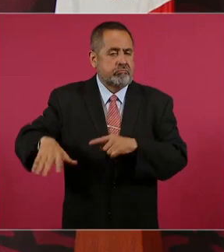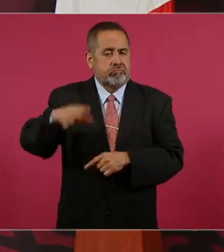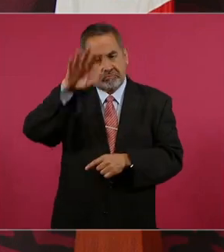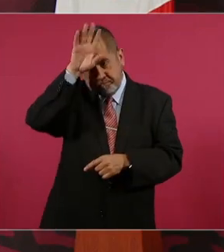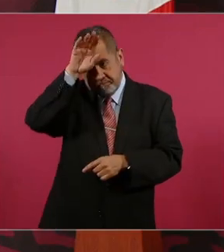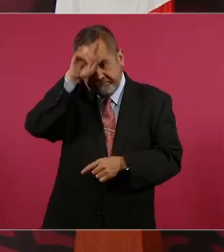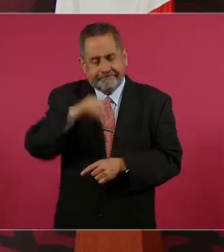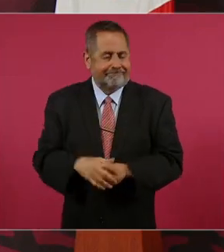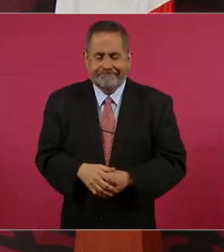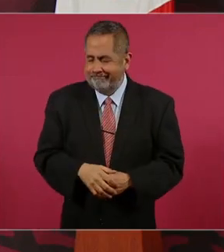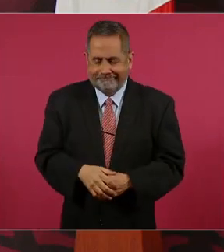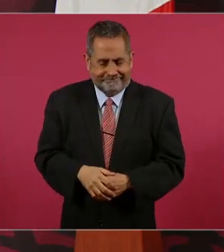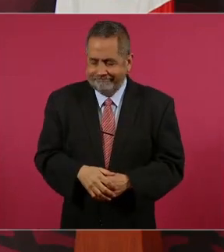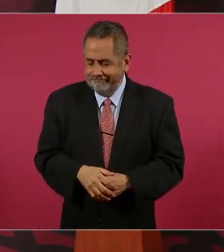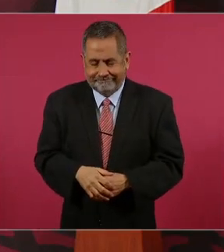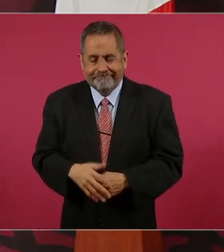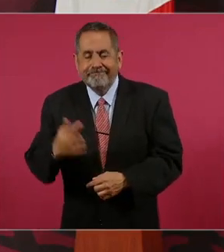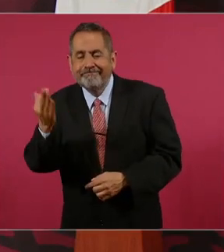falso